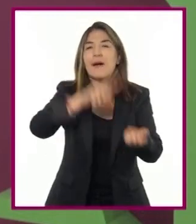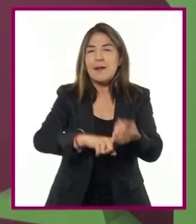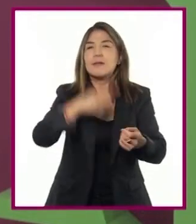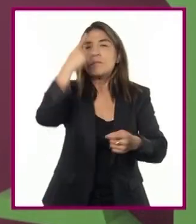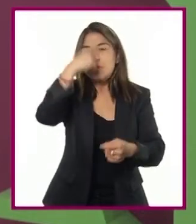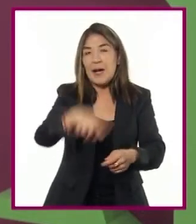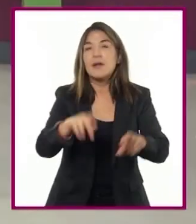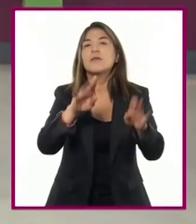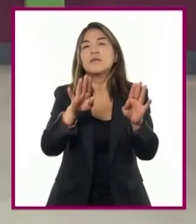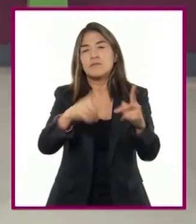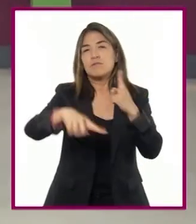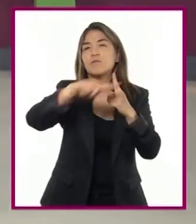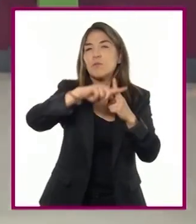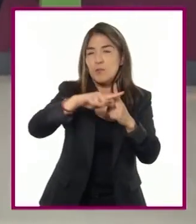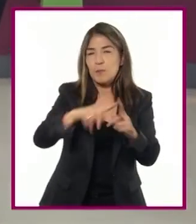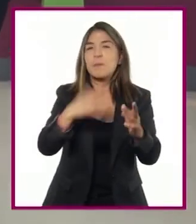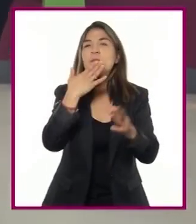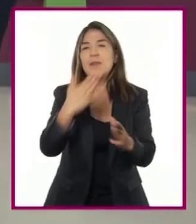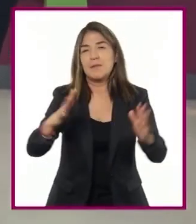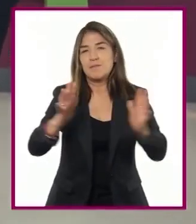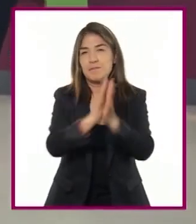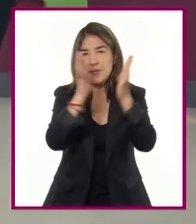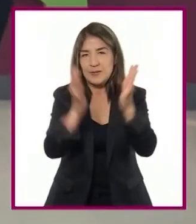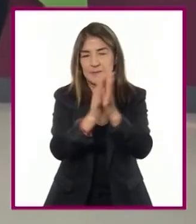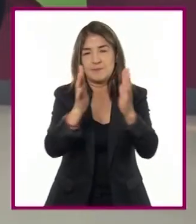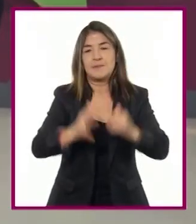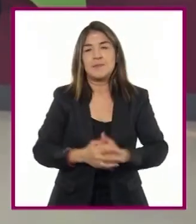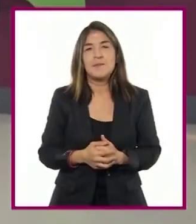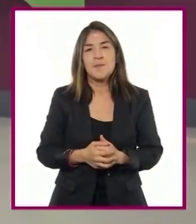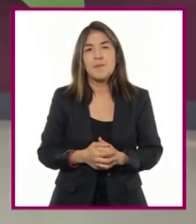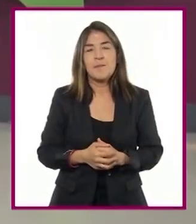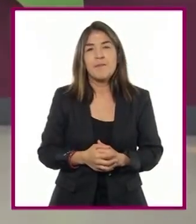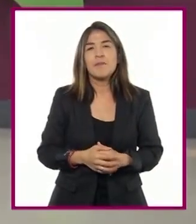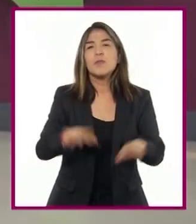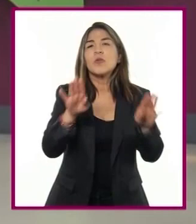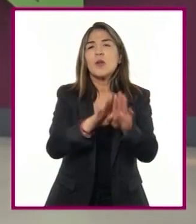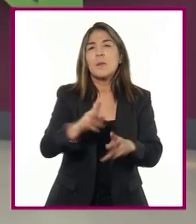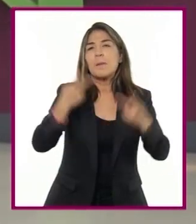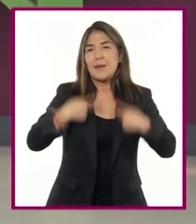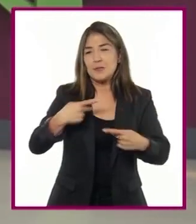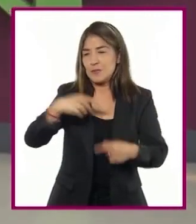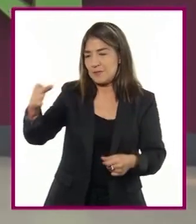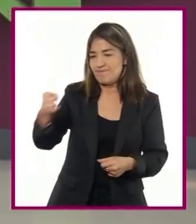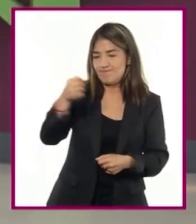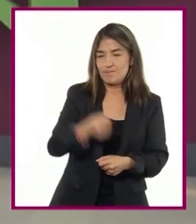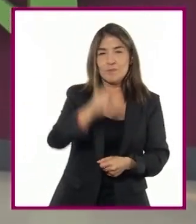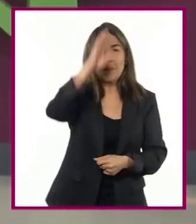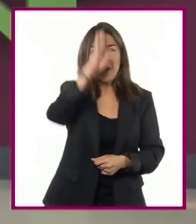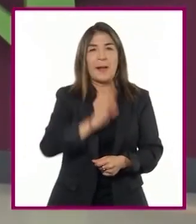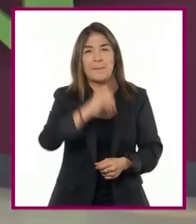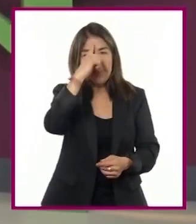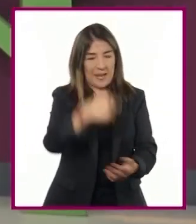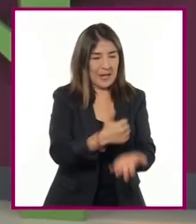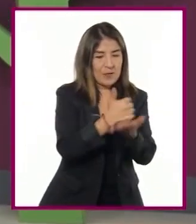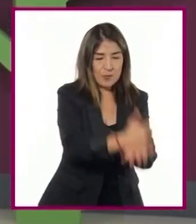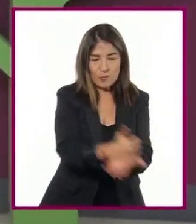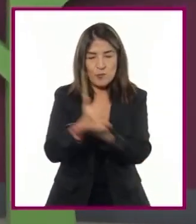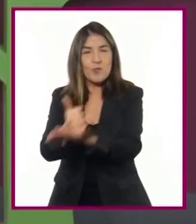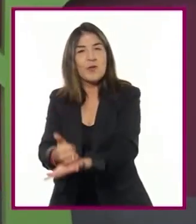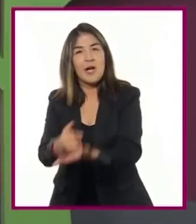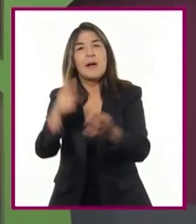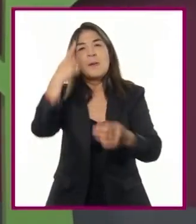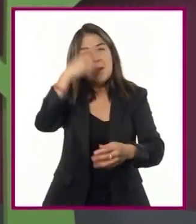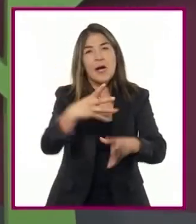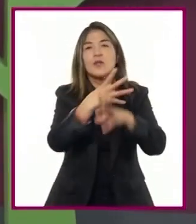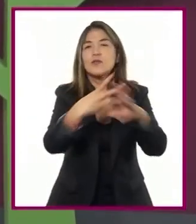las partes. La mediación es normalmente un proceso a corto plazo que en cierta forma y con